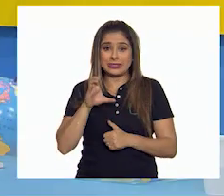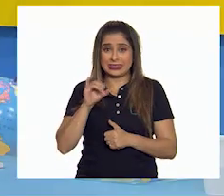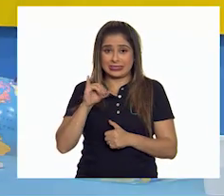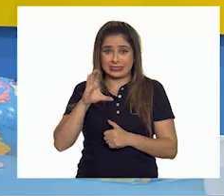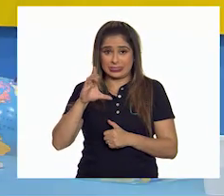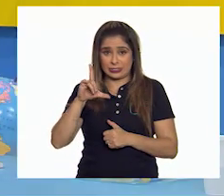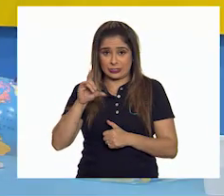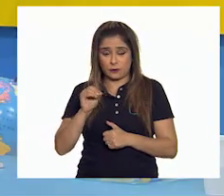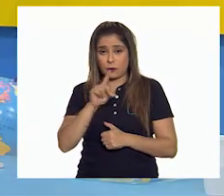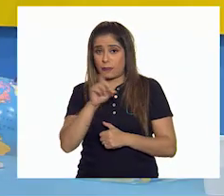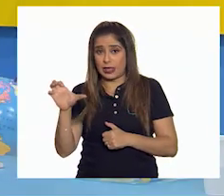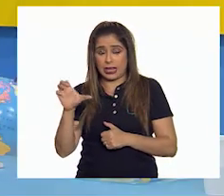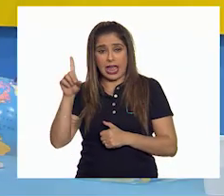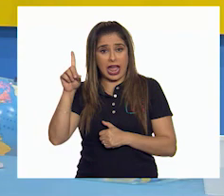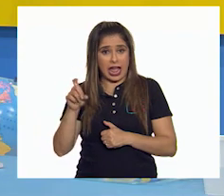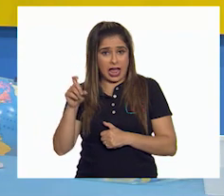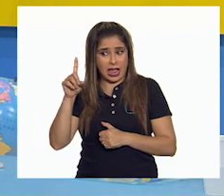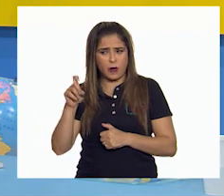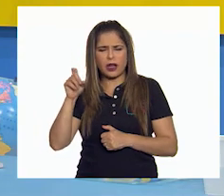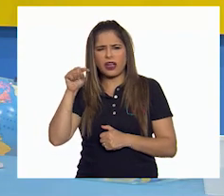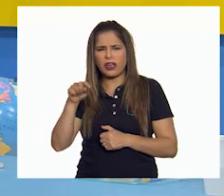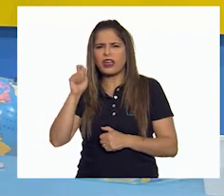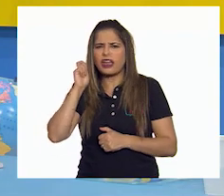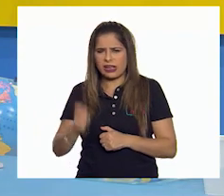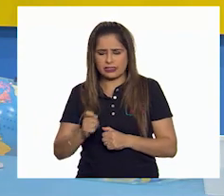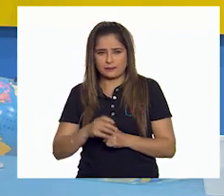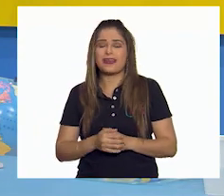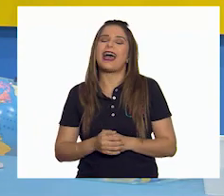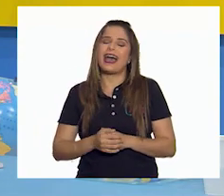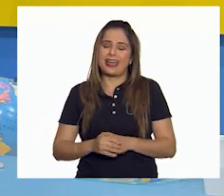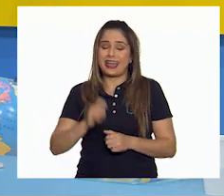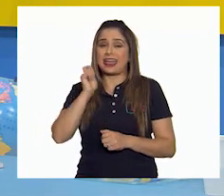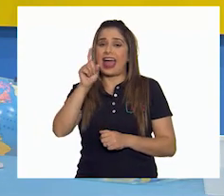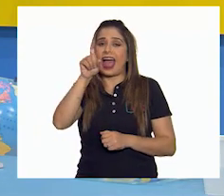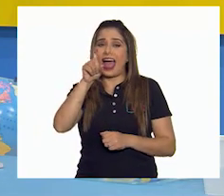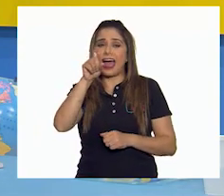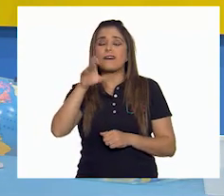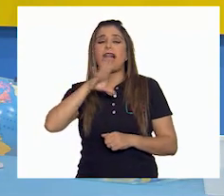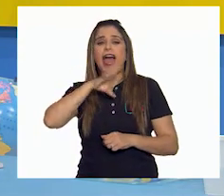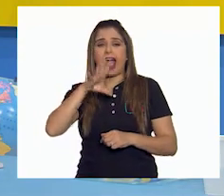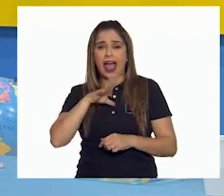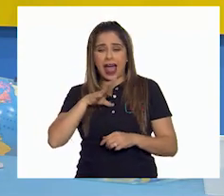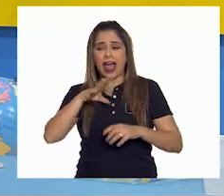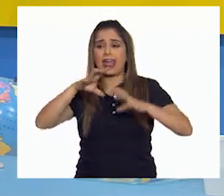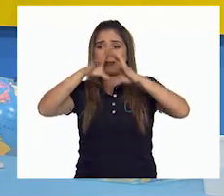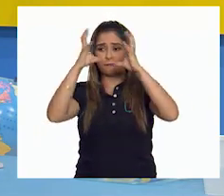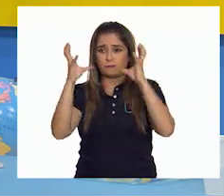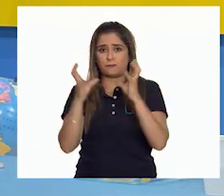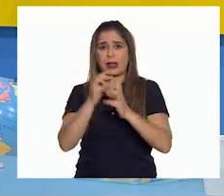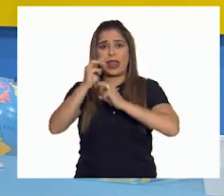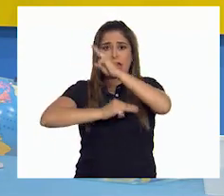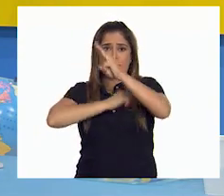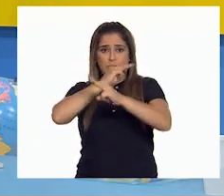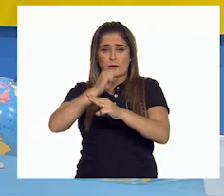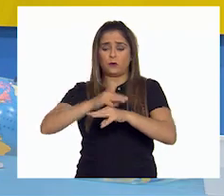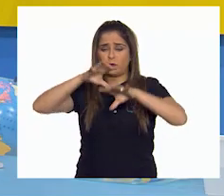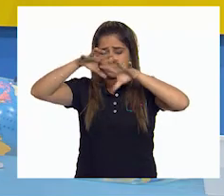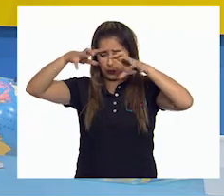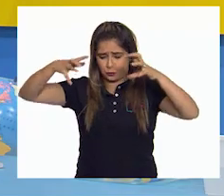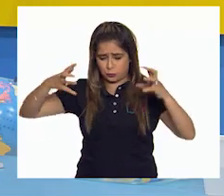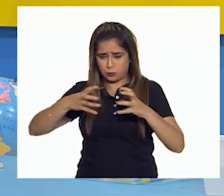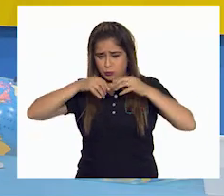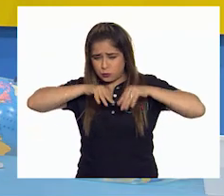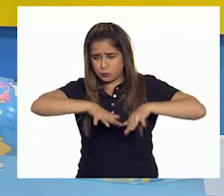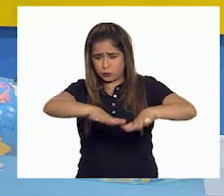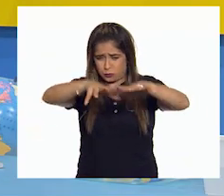agua explica la manera en la que el agua se mueve y sobre y debajo de la Tierra. Y este proceso ocurre